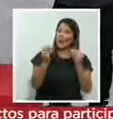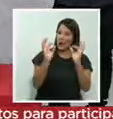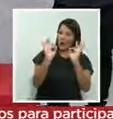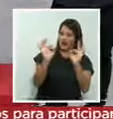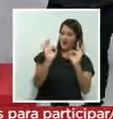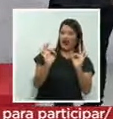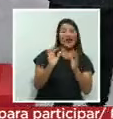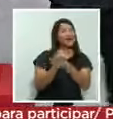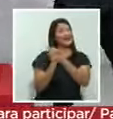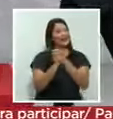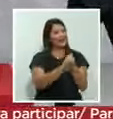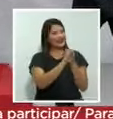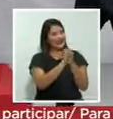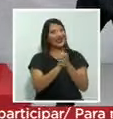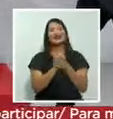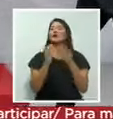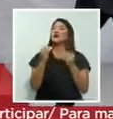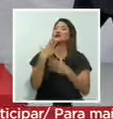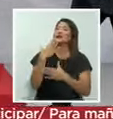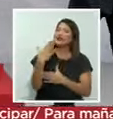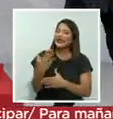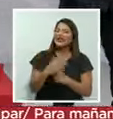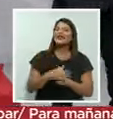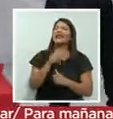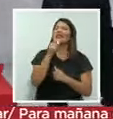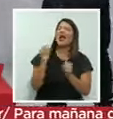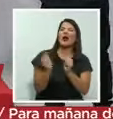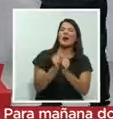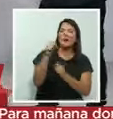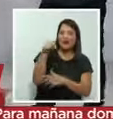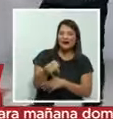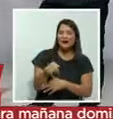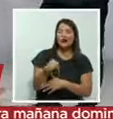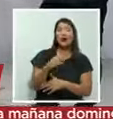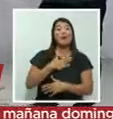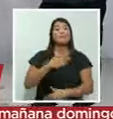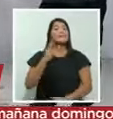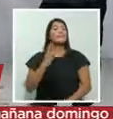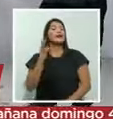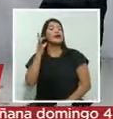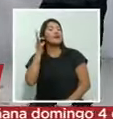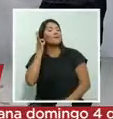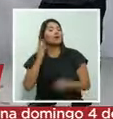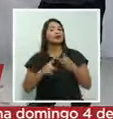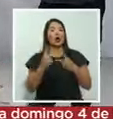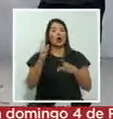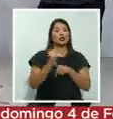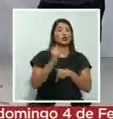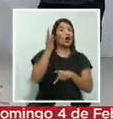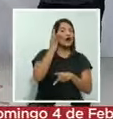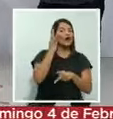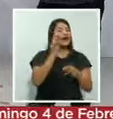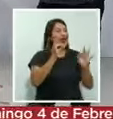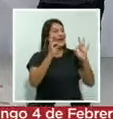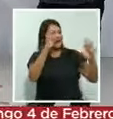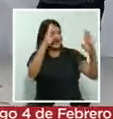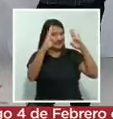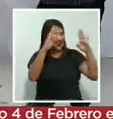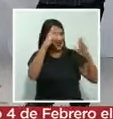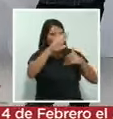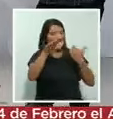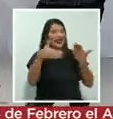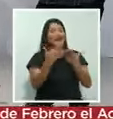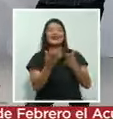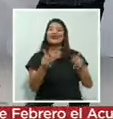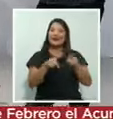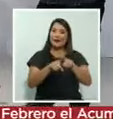muchísimas felicidades. Felicidades. Gracias. ¿Quién lo acompaña el día de hoy? Mi esposa y una sobrina. Eso, saludos para ellas también.